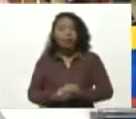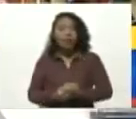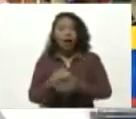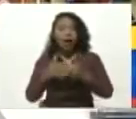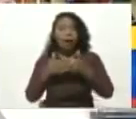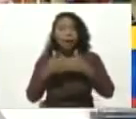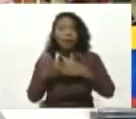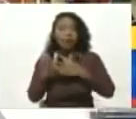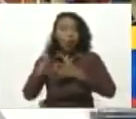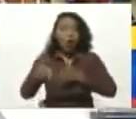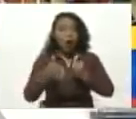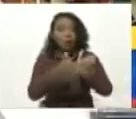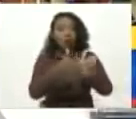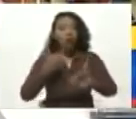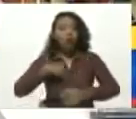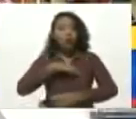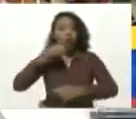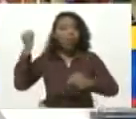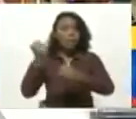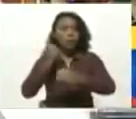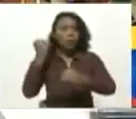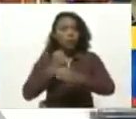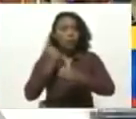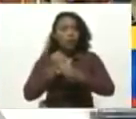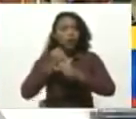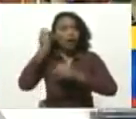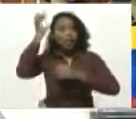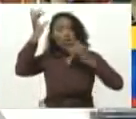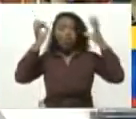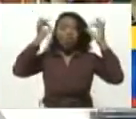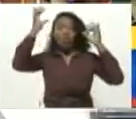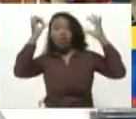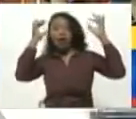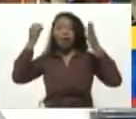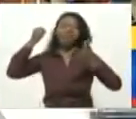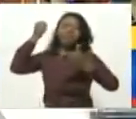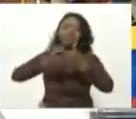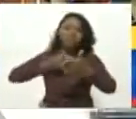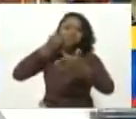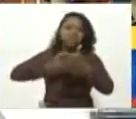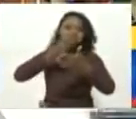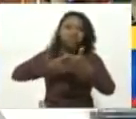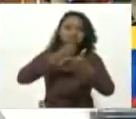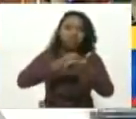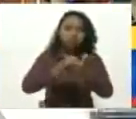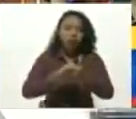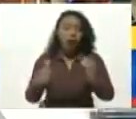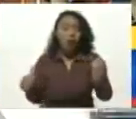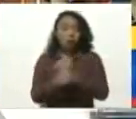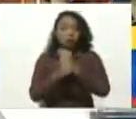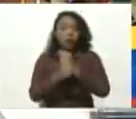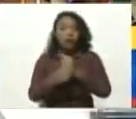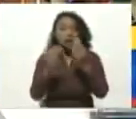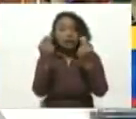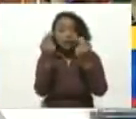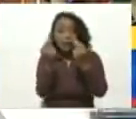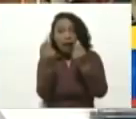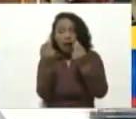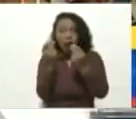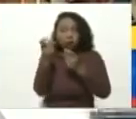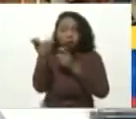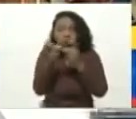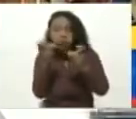abriendo los caminos con nuestro trabajo, creatividad, empeño, consiguiendo la plata, los